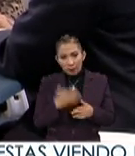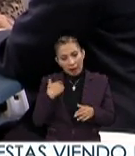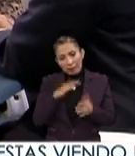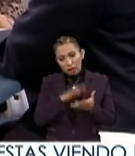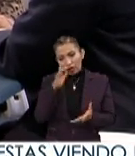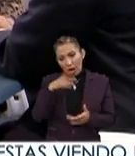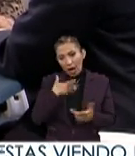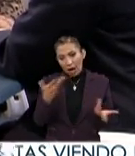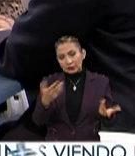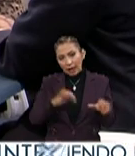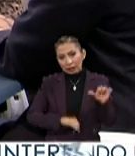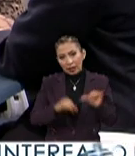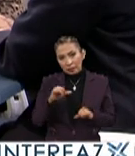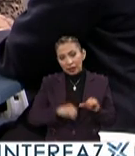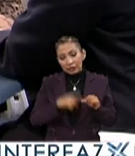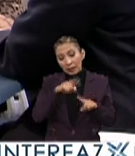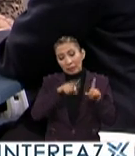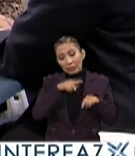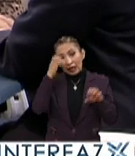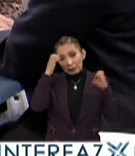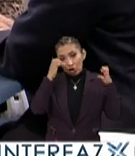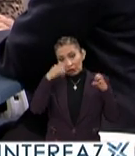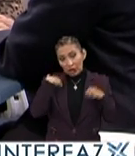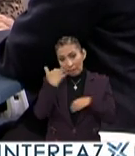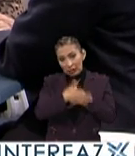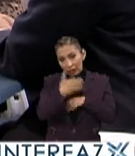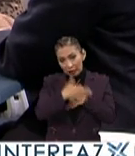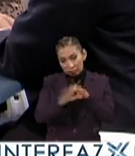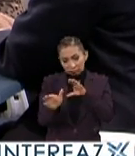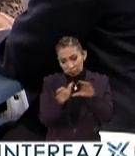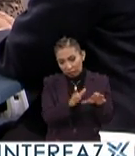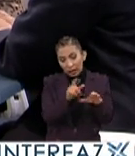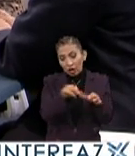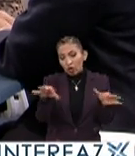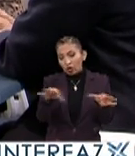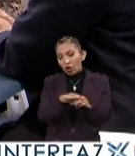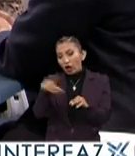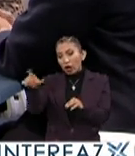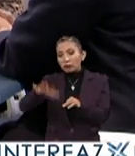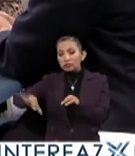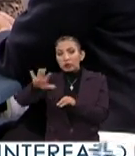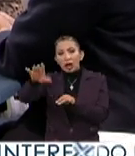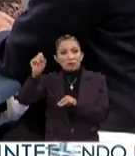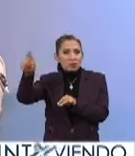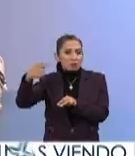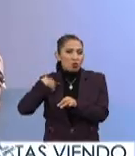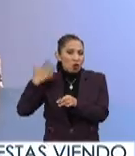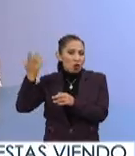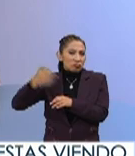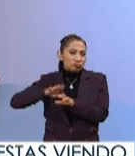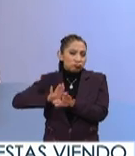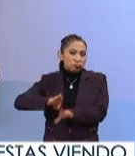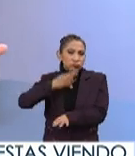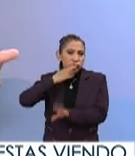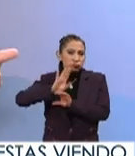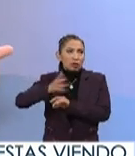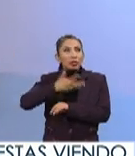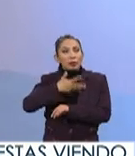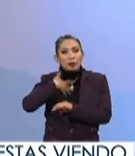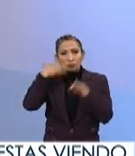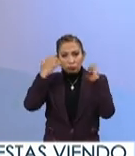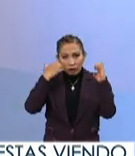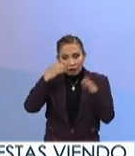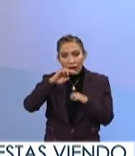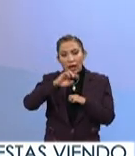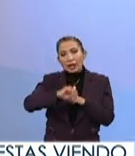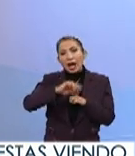regular siempre generamos actividades en el marco de exposiciones temporales y que también se vinculan con el acervo constitutivo del museo. En este caso tendremos la exposición